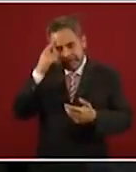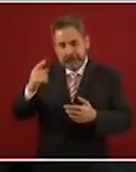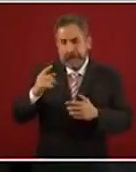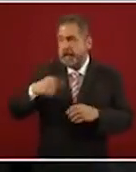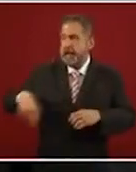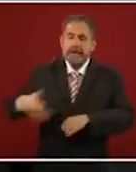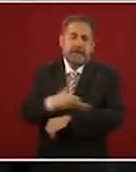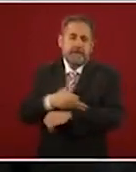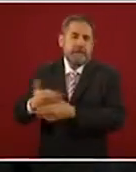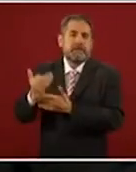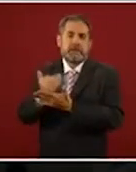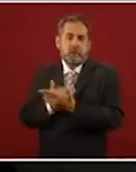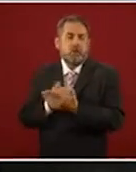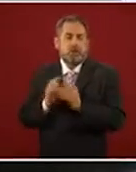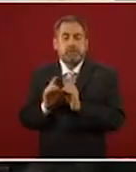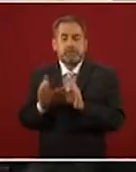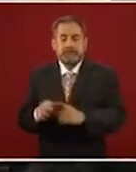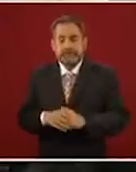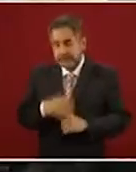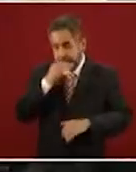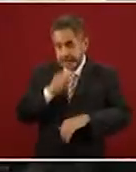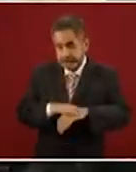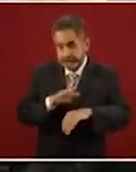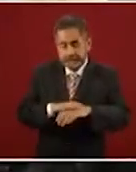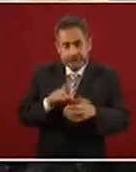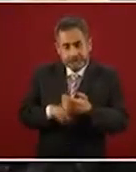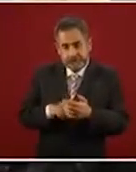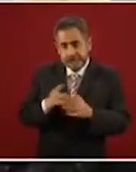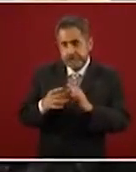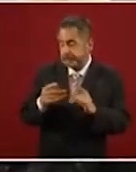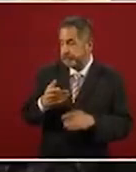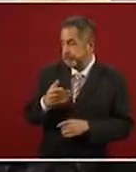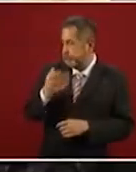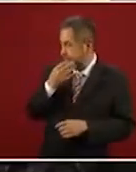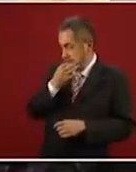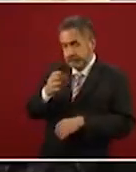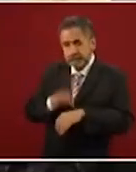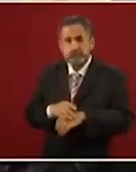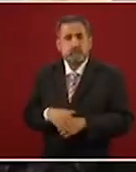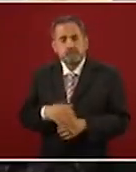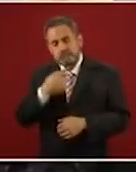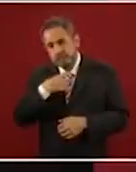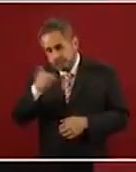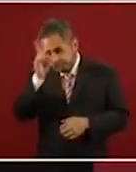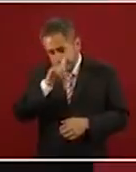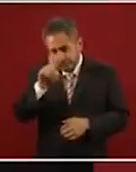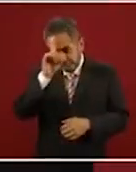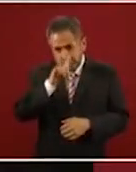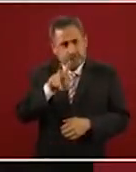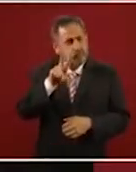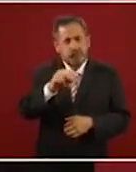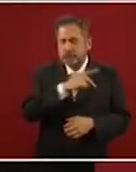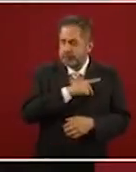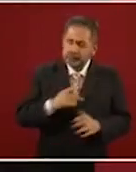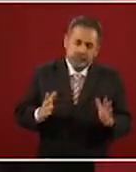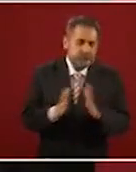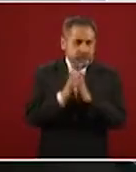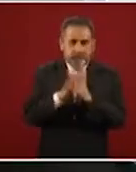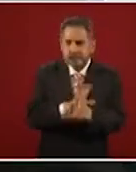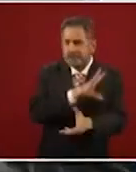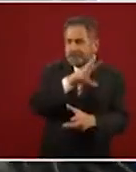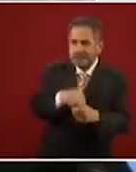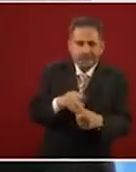puedan ver afectadas. Subrayar solamente, si me lo permite, presidente, la recomendación: no participar de este tipo de